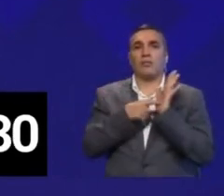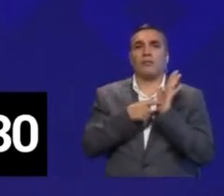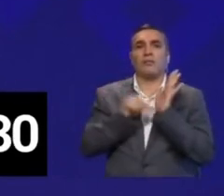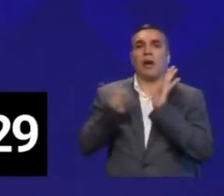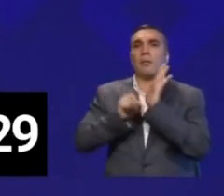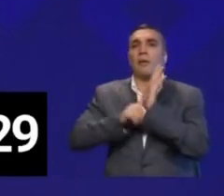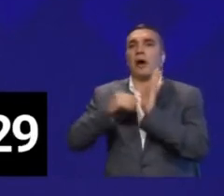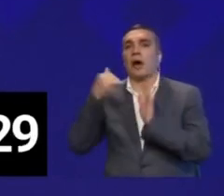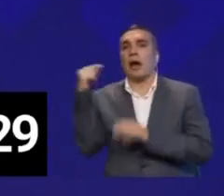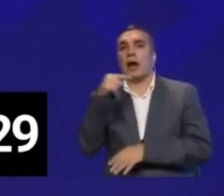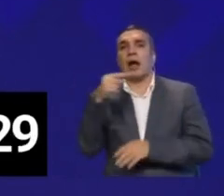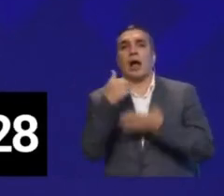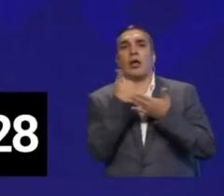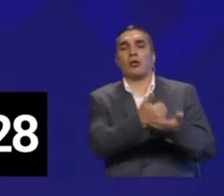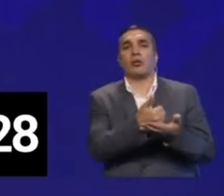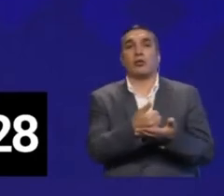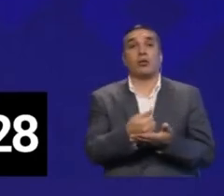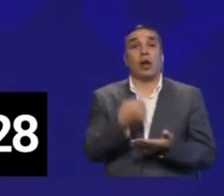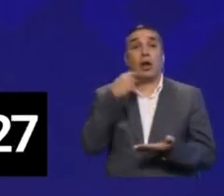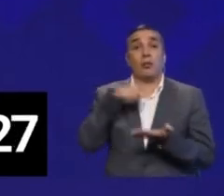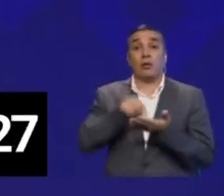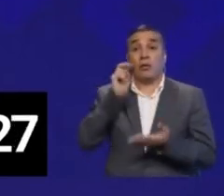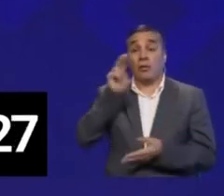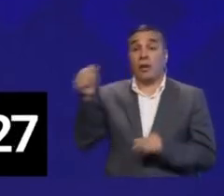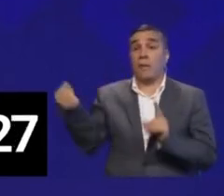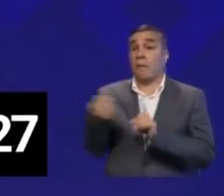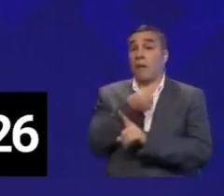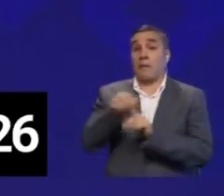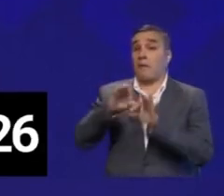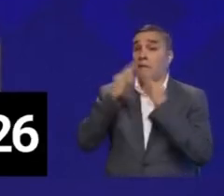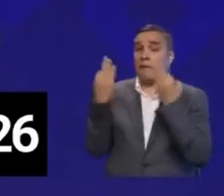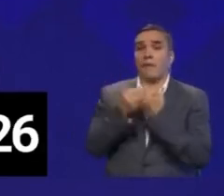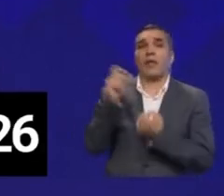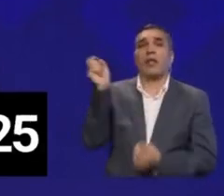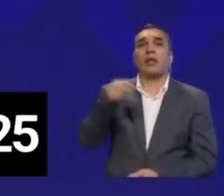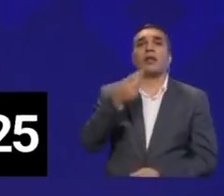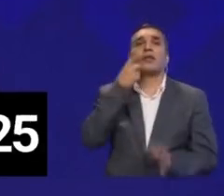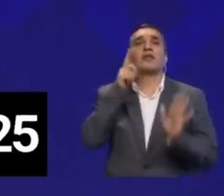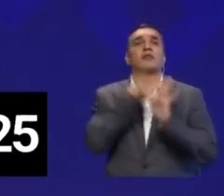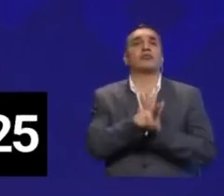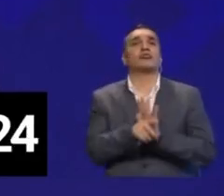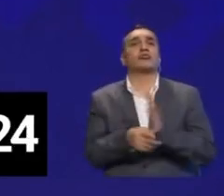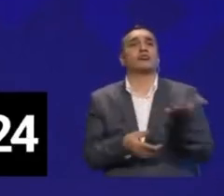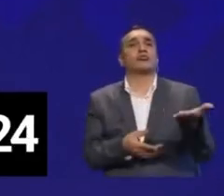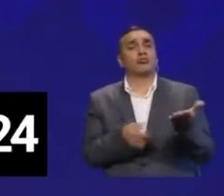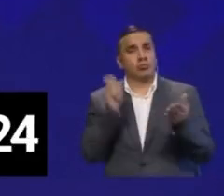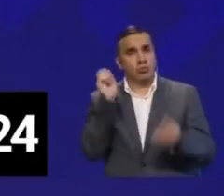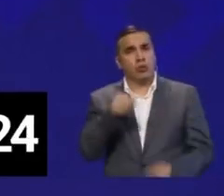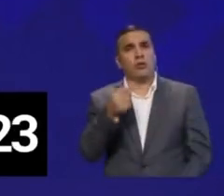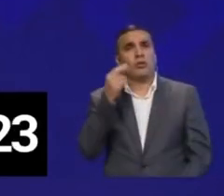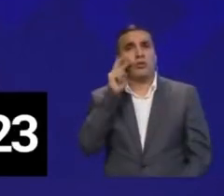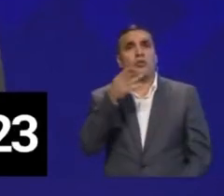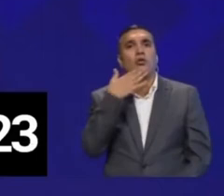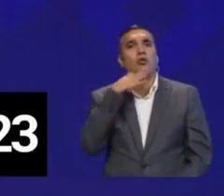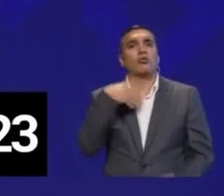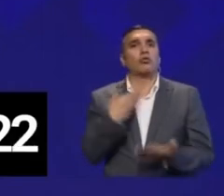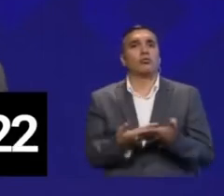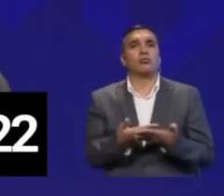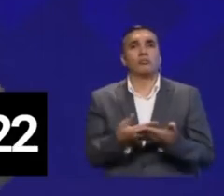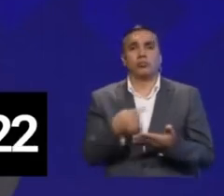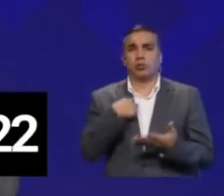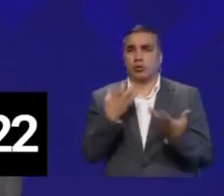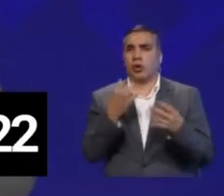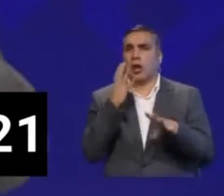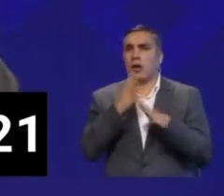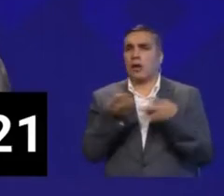ya ven que hay violencia intrafamiliar, deben denunciarla. Deben ver cómo vamos allá. Quisiera